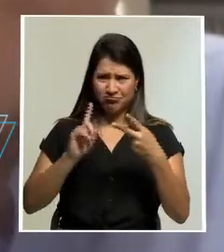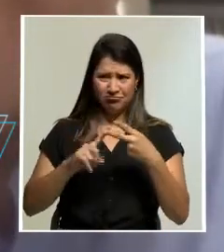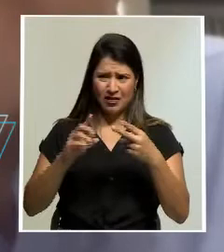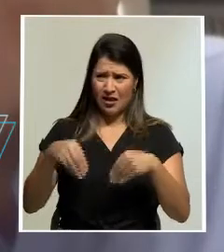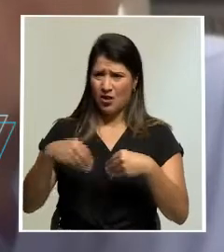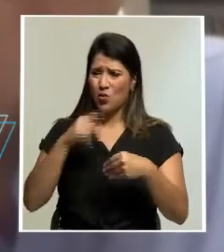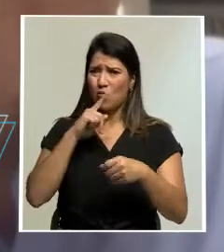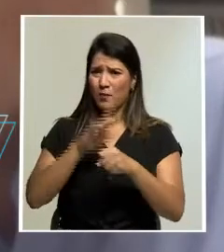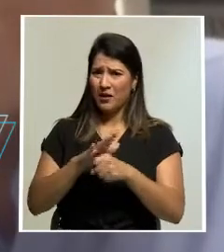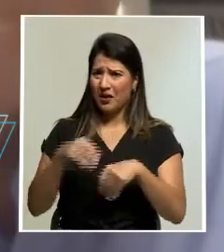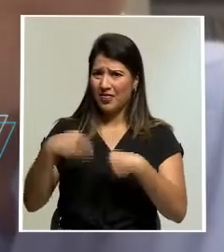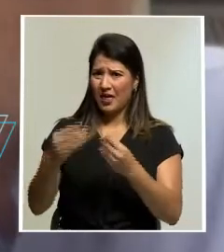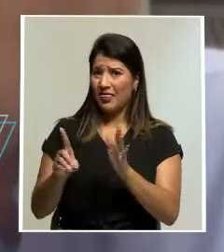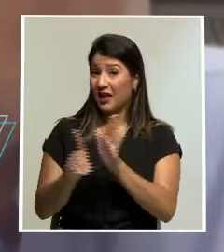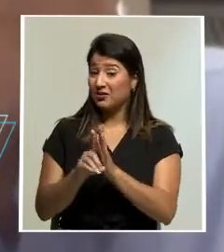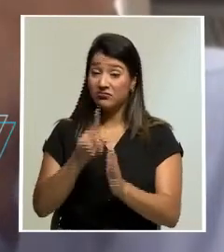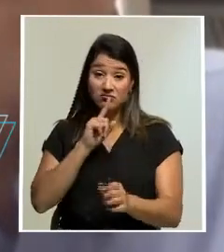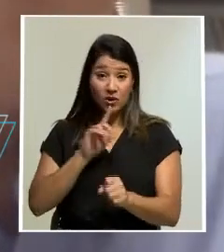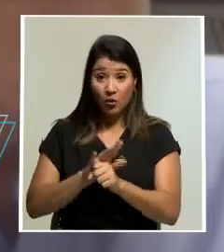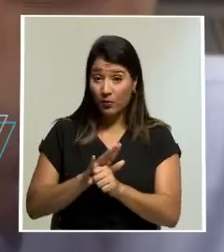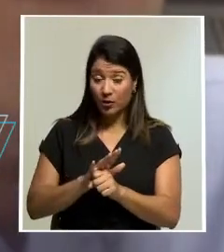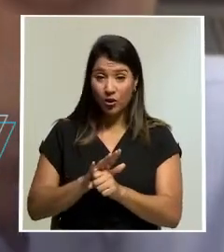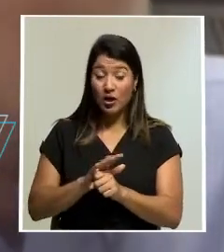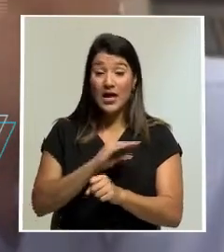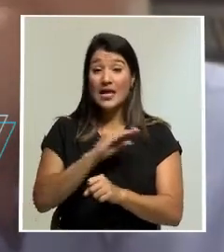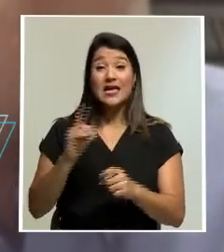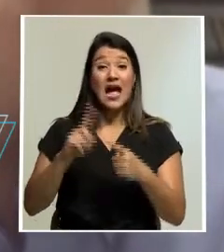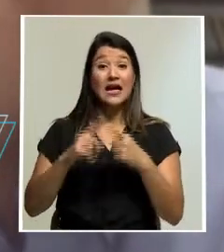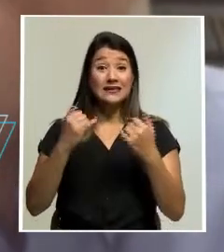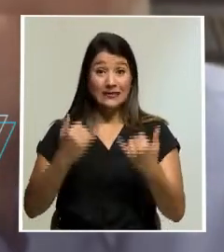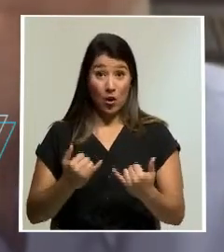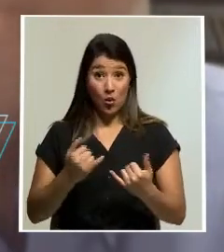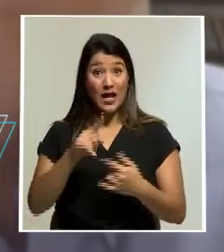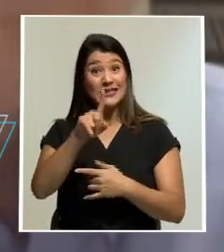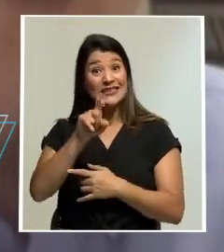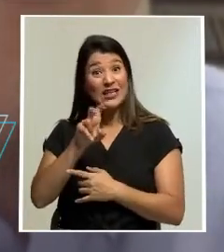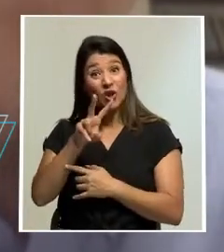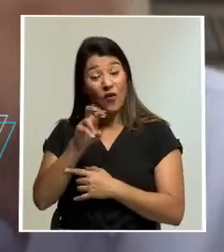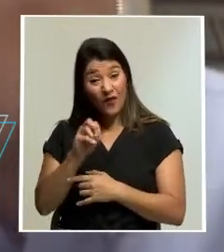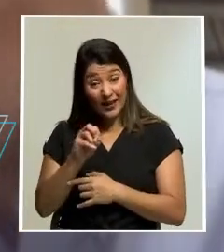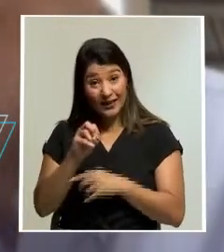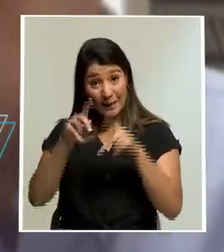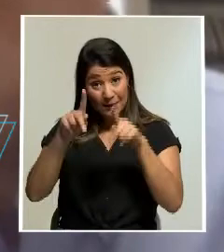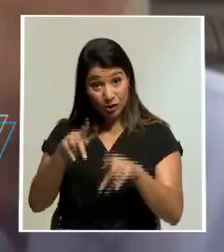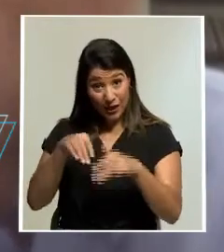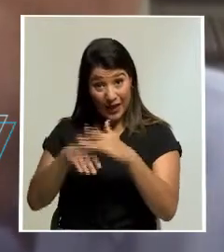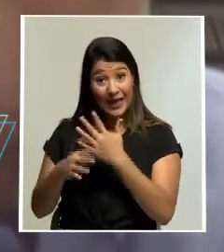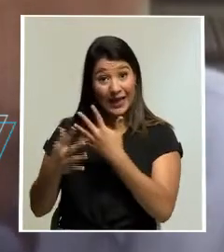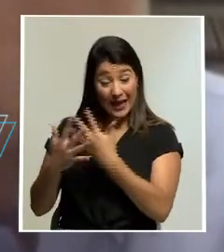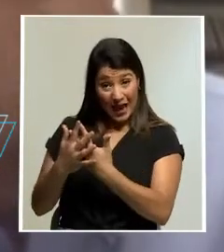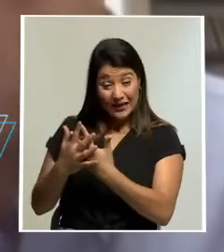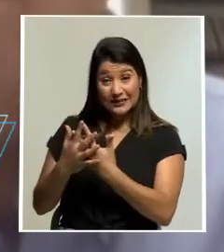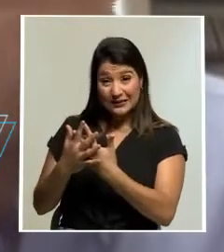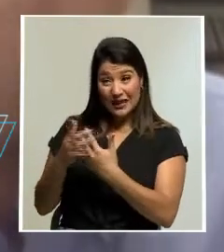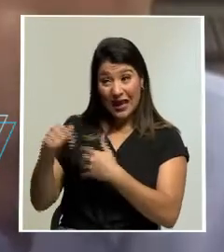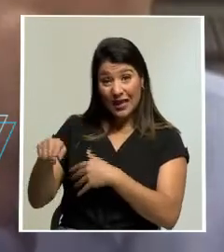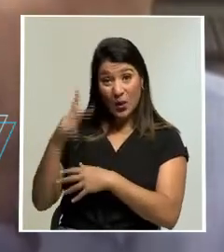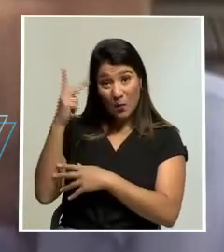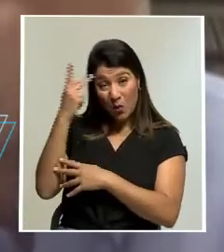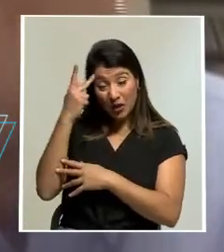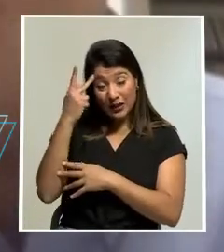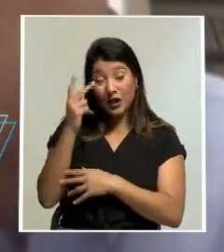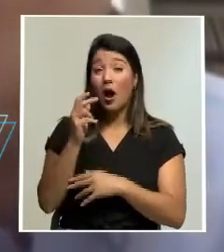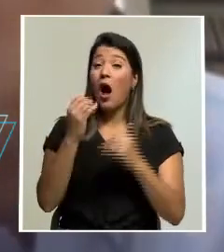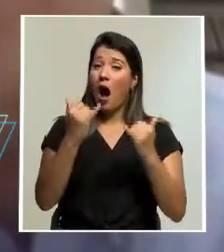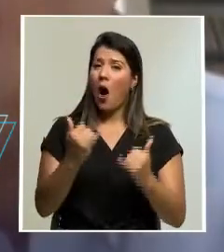no lo cumplió. Y al día de hoy, además de los 120 presos políticos, hay por lo menos entre